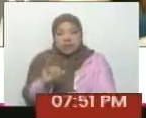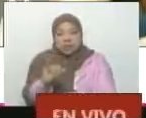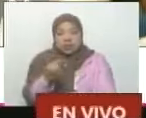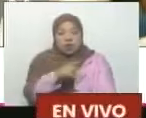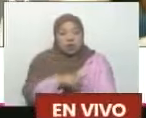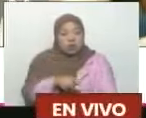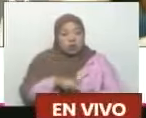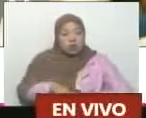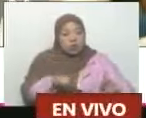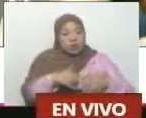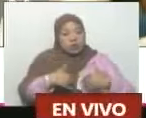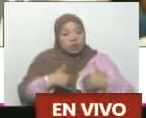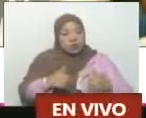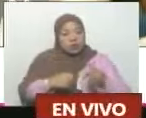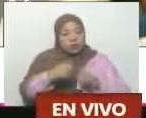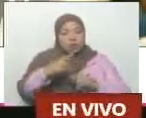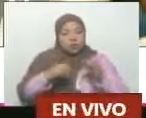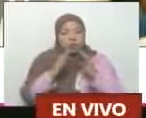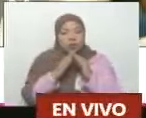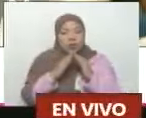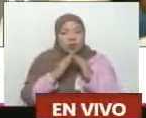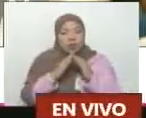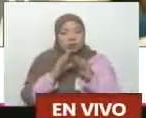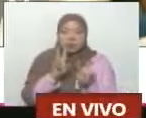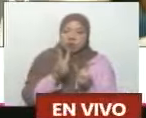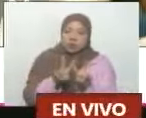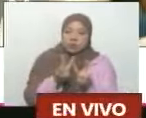ambulatorios, construcción de viviendas. Para eso es,